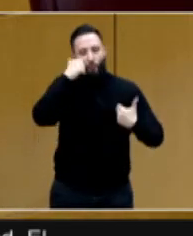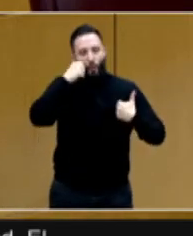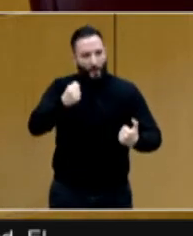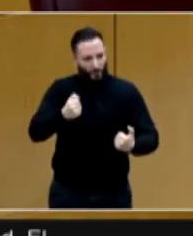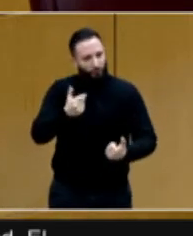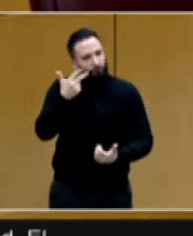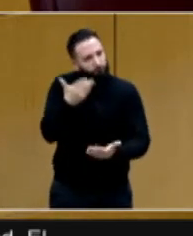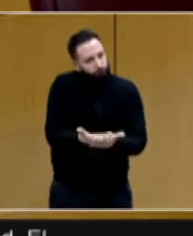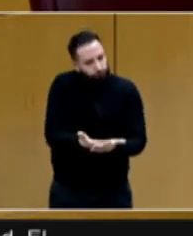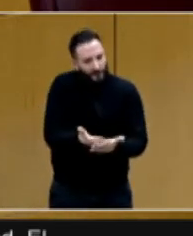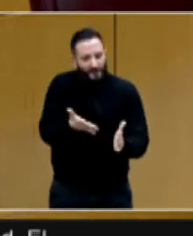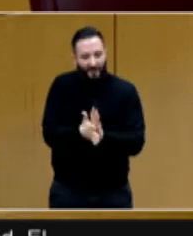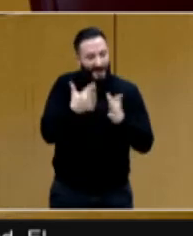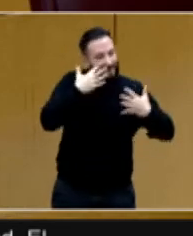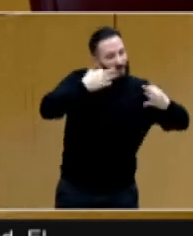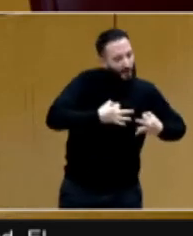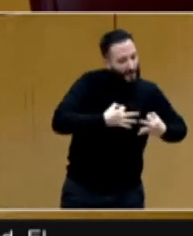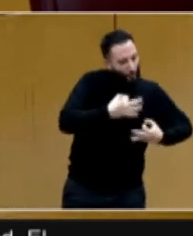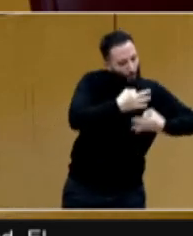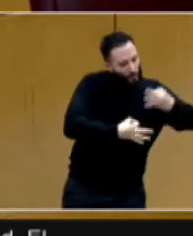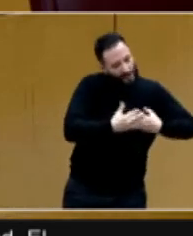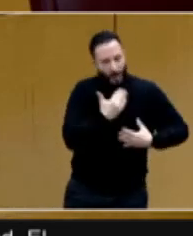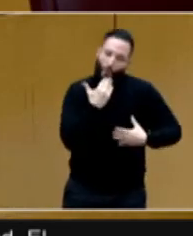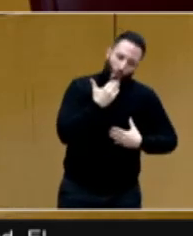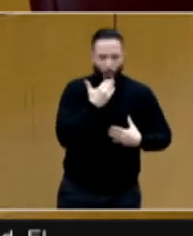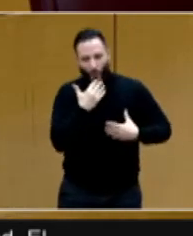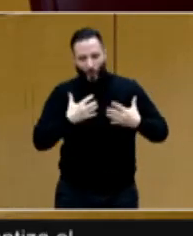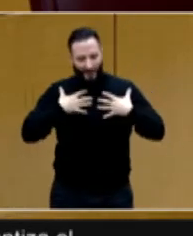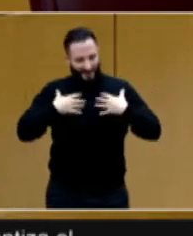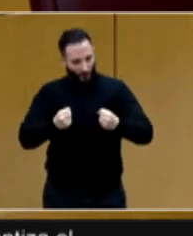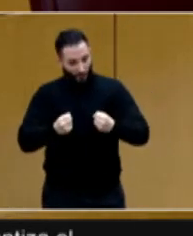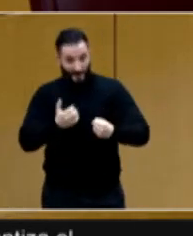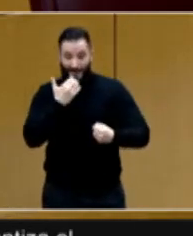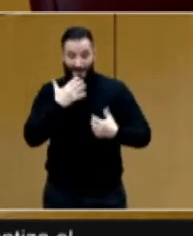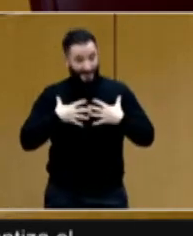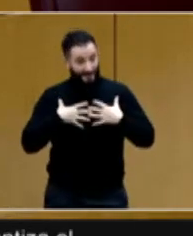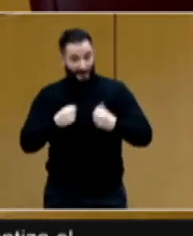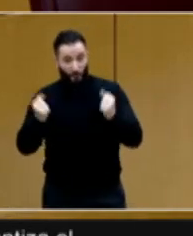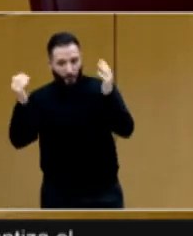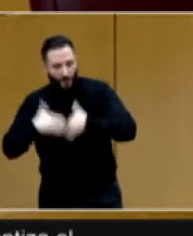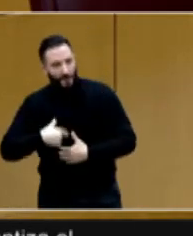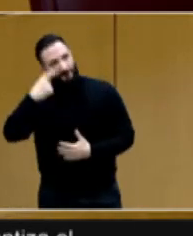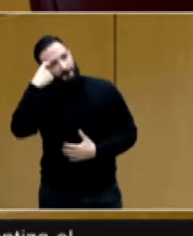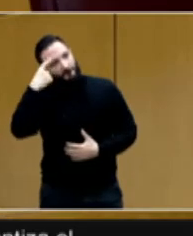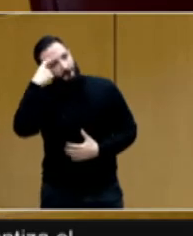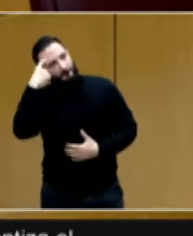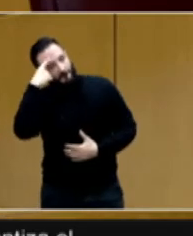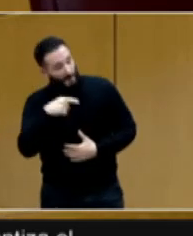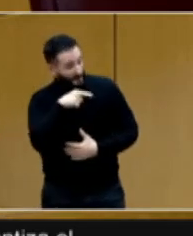jurídica es como la salud se echa de menos cuando no se tiene y es muy fácil destruirla